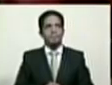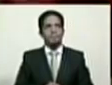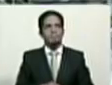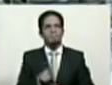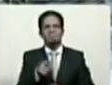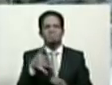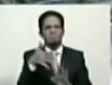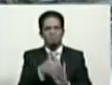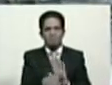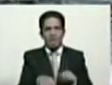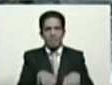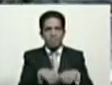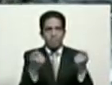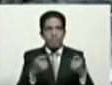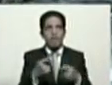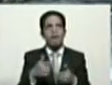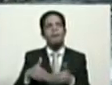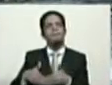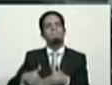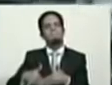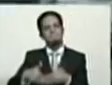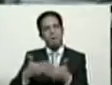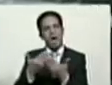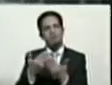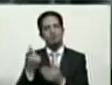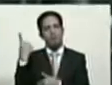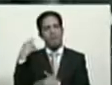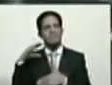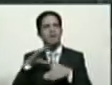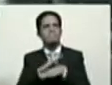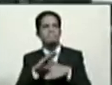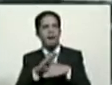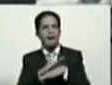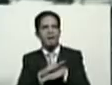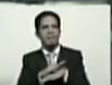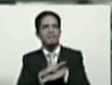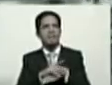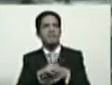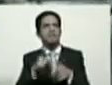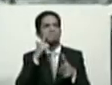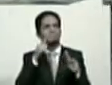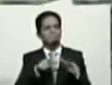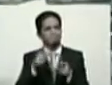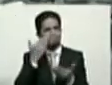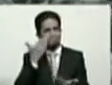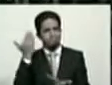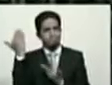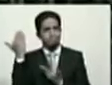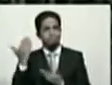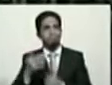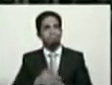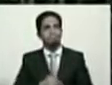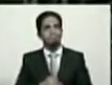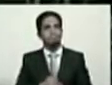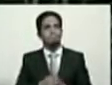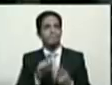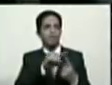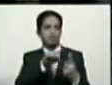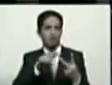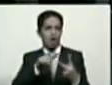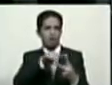acto de sabotaje ocurrió en la madrugada del día martes donde se vieron afectadas la estación de rebombeo ero y una subestación